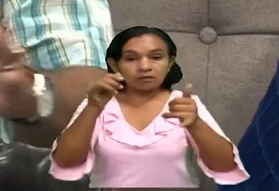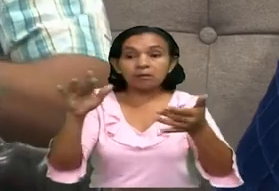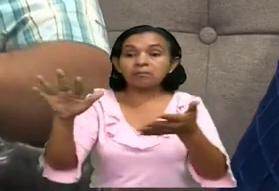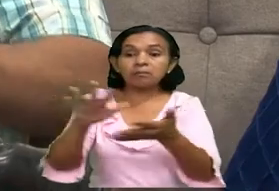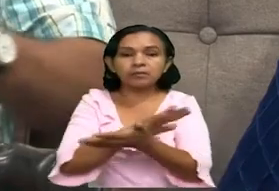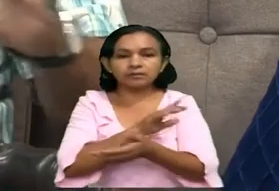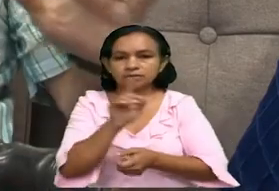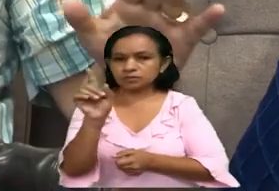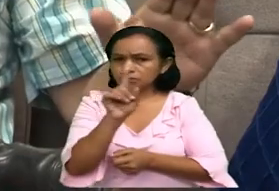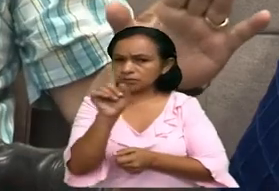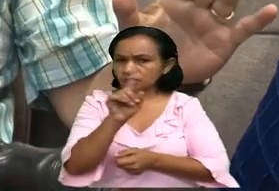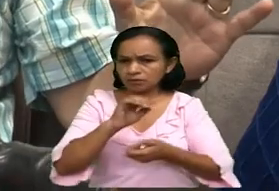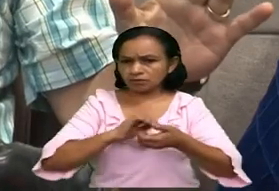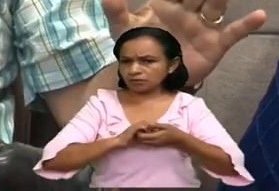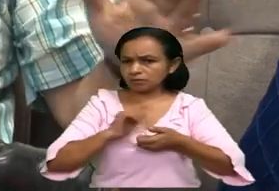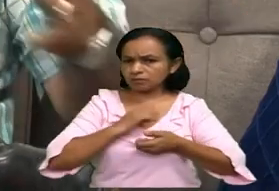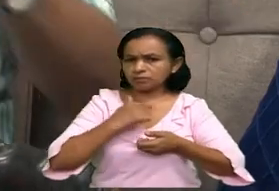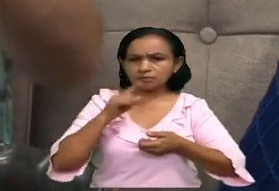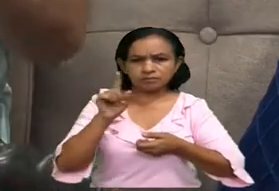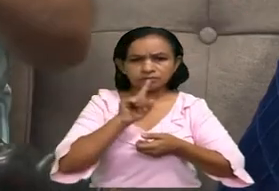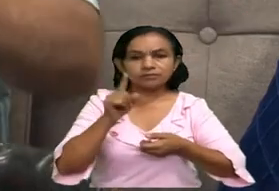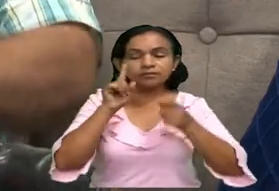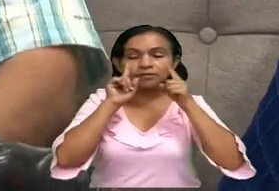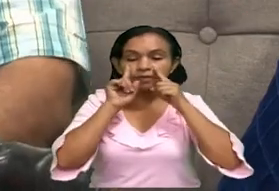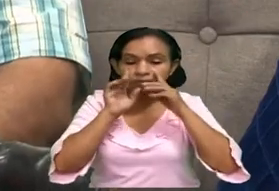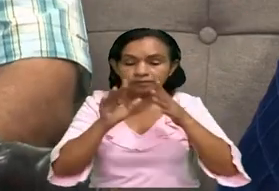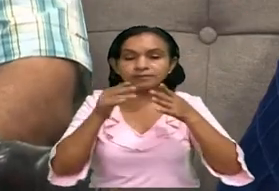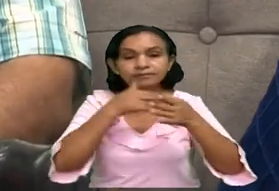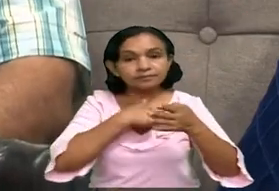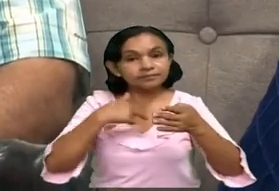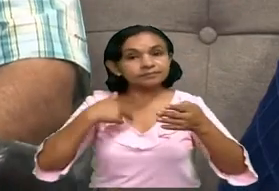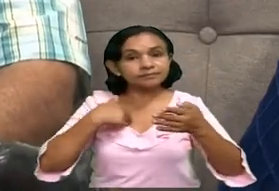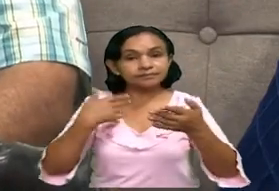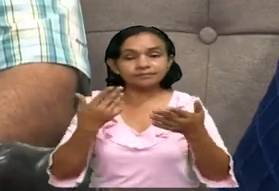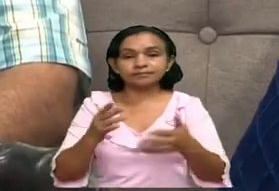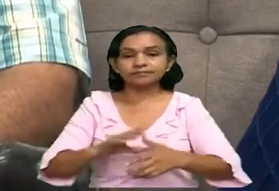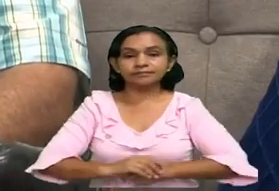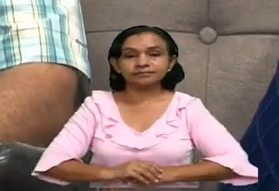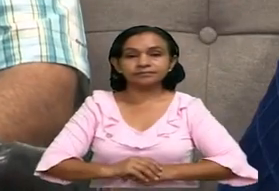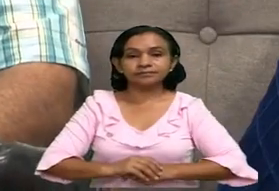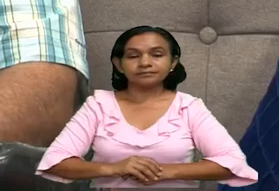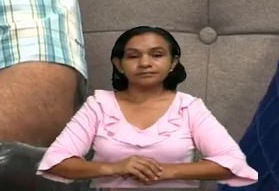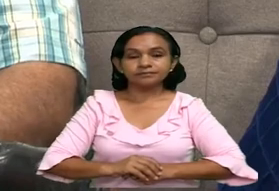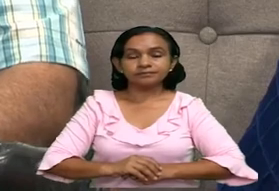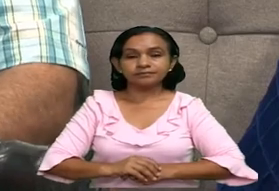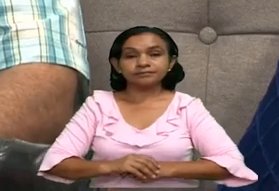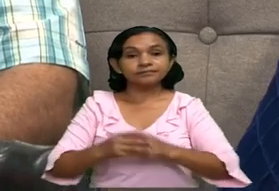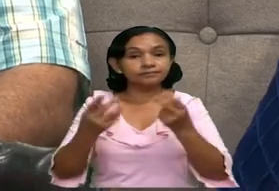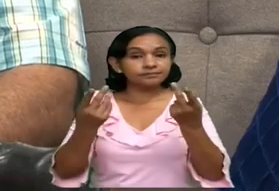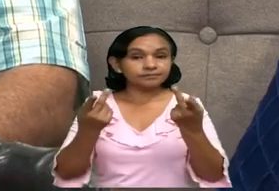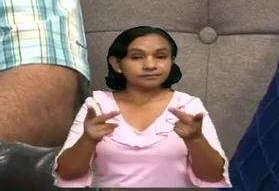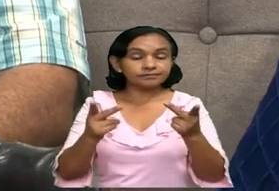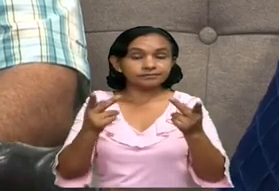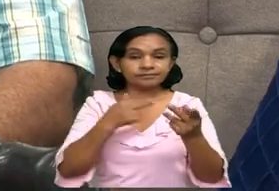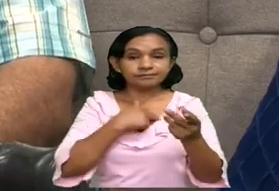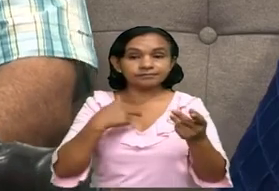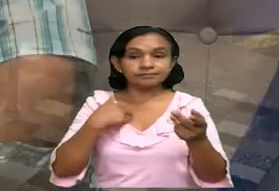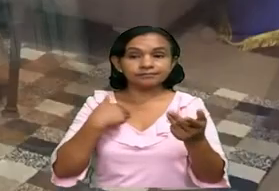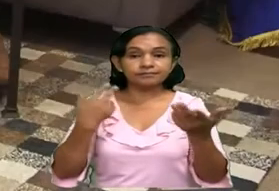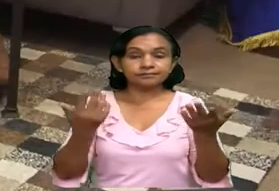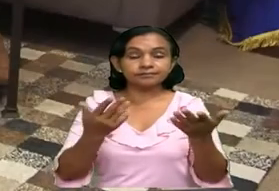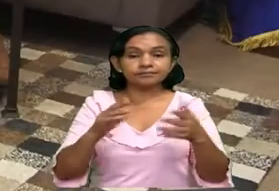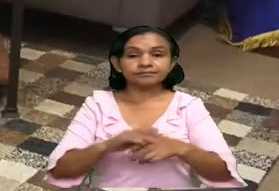te va a decir, no, amigo, yo no nací para eso, yo nací para construir, no para destruir. Y sin duda alguna lo tacharía de loco.